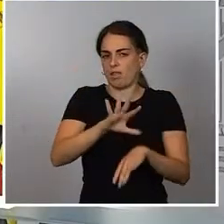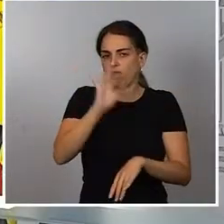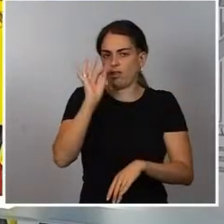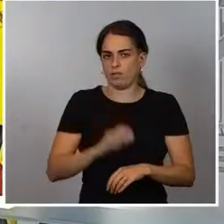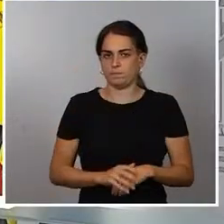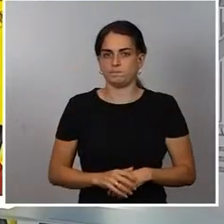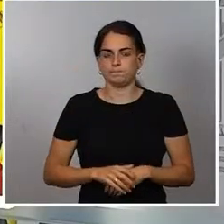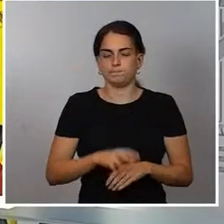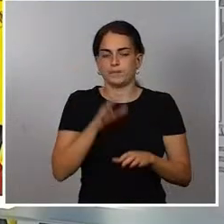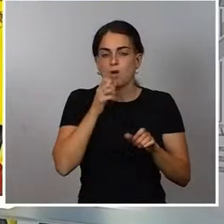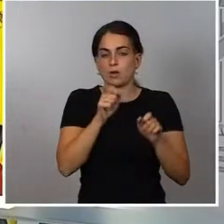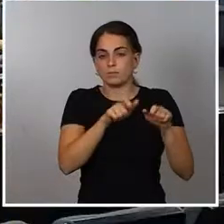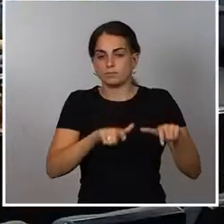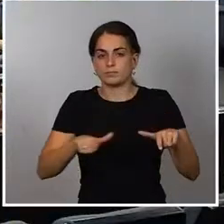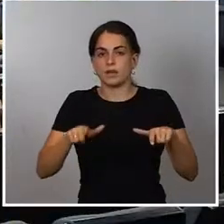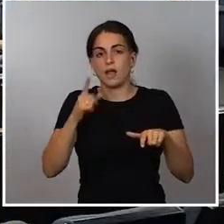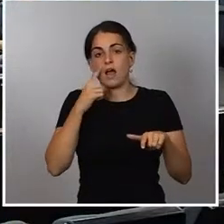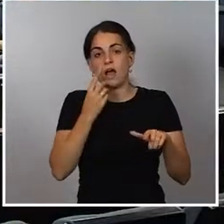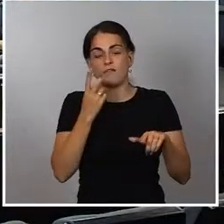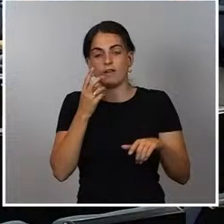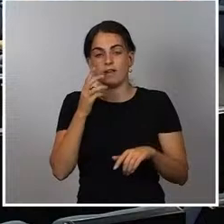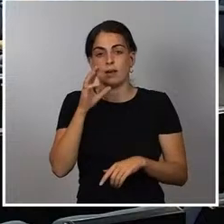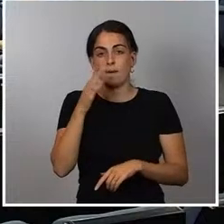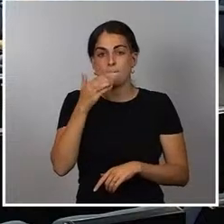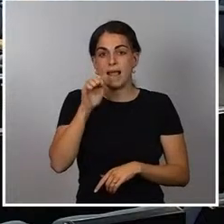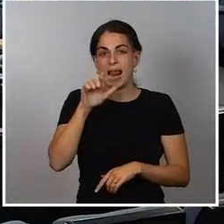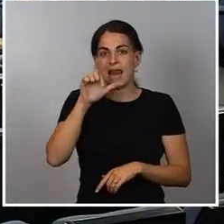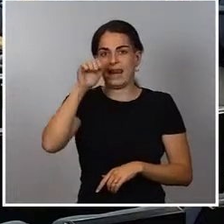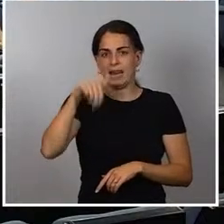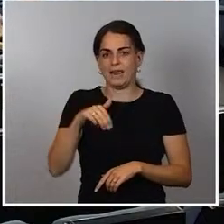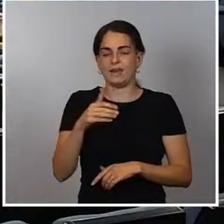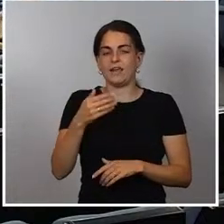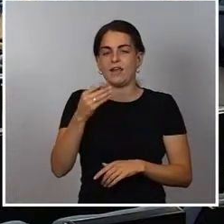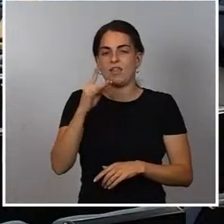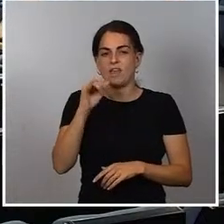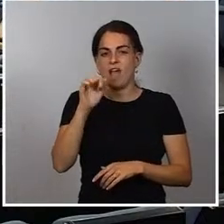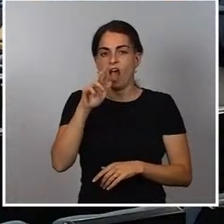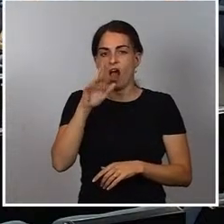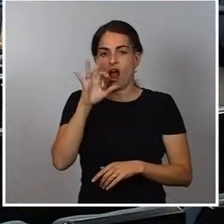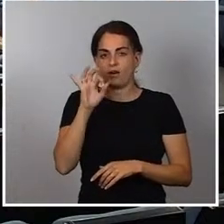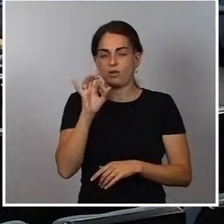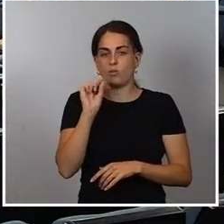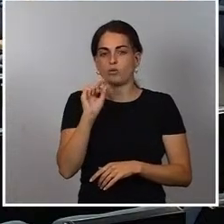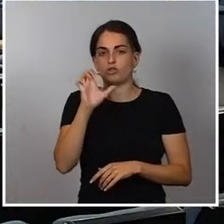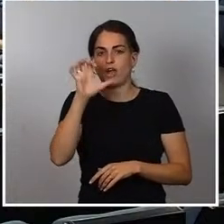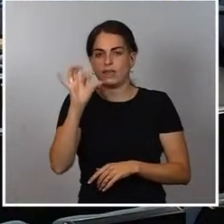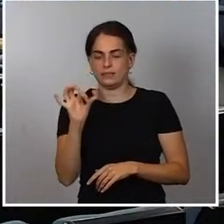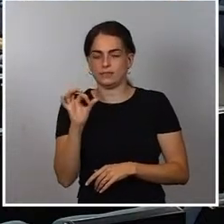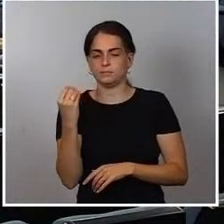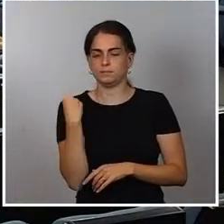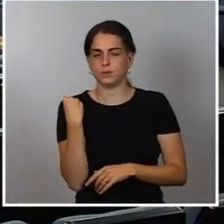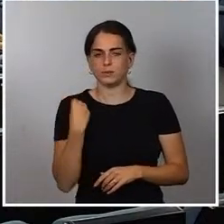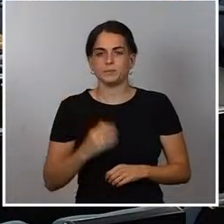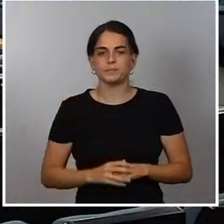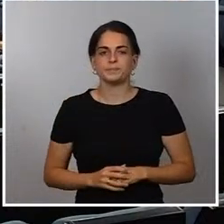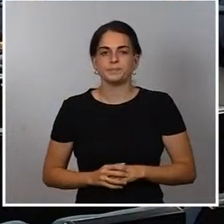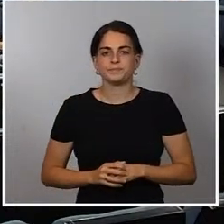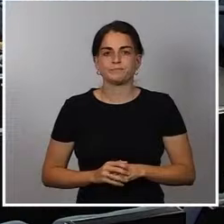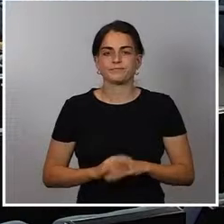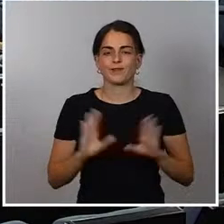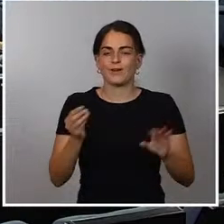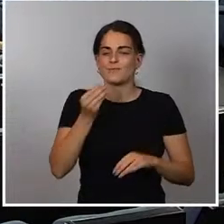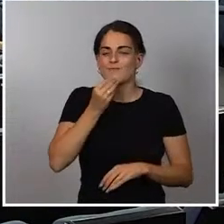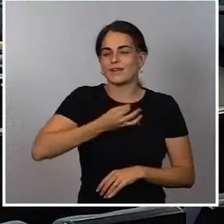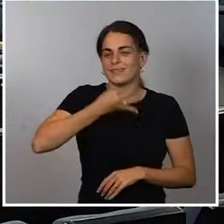preguntas de belén remacha del diario punto es que esta ensalada hola buenas tardes ministro